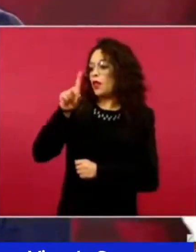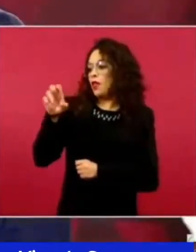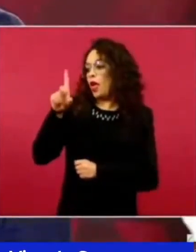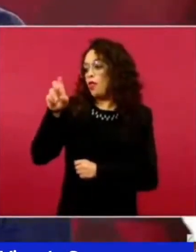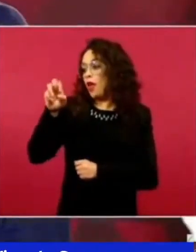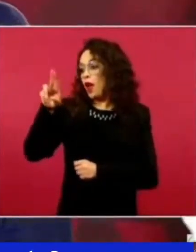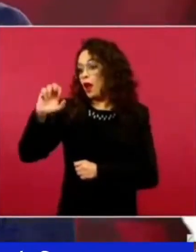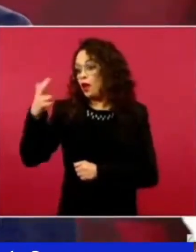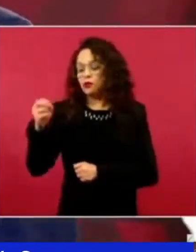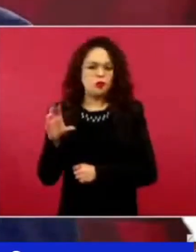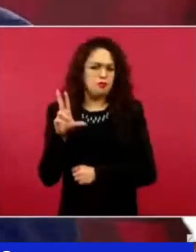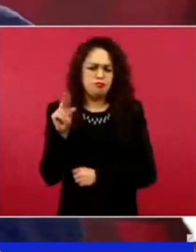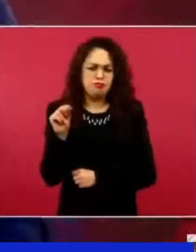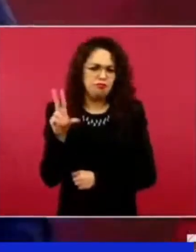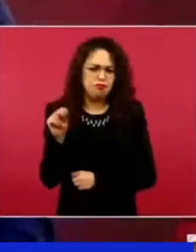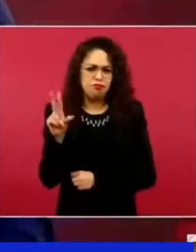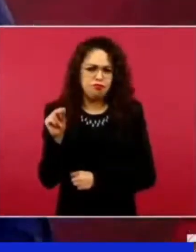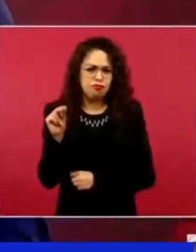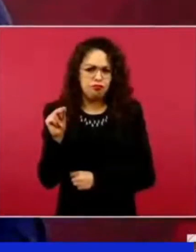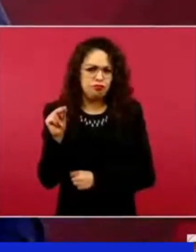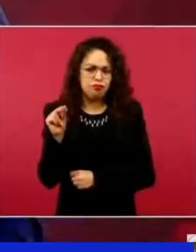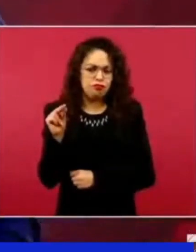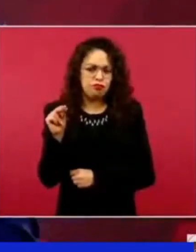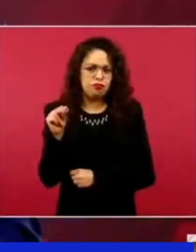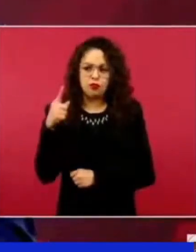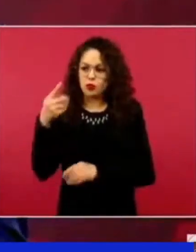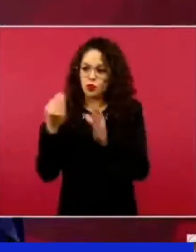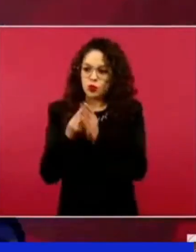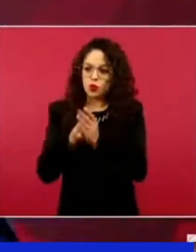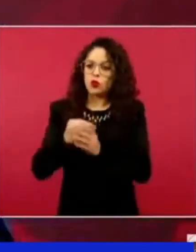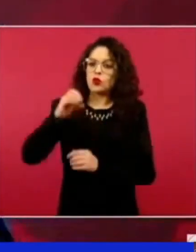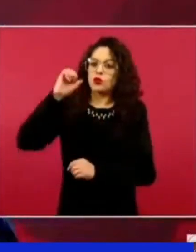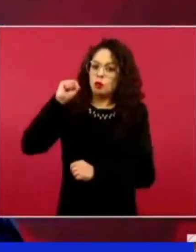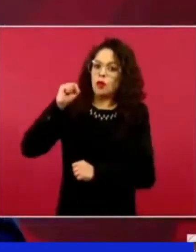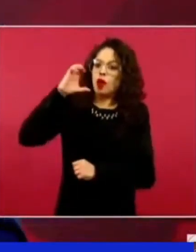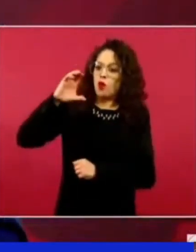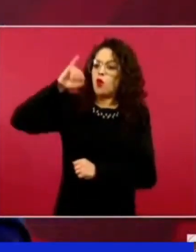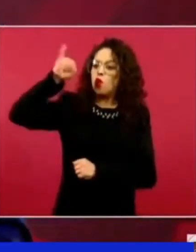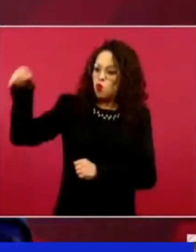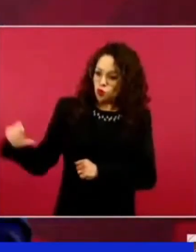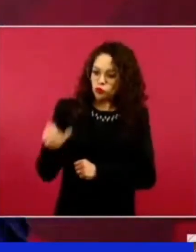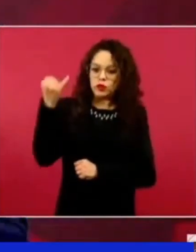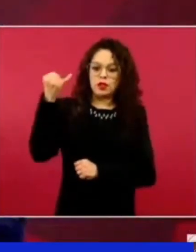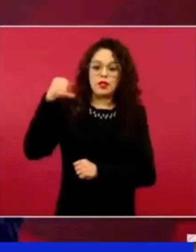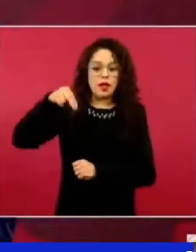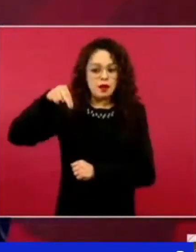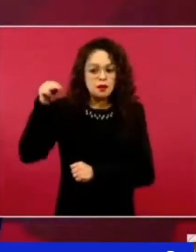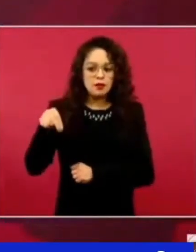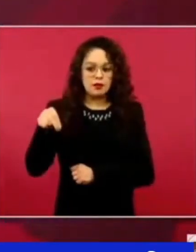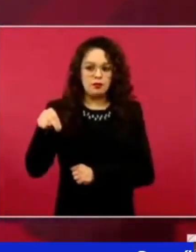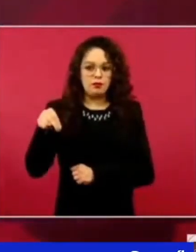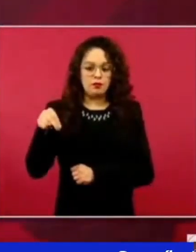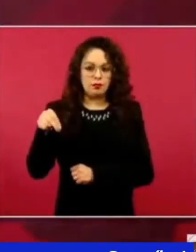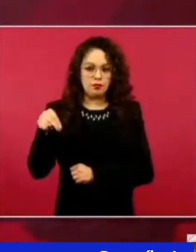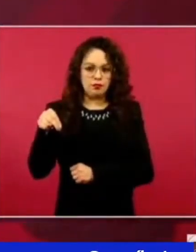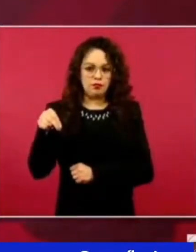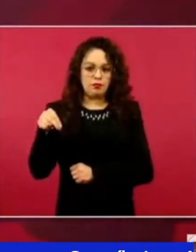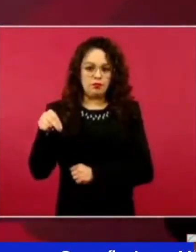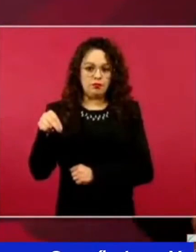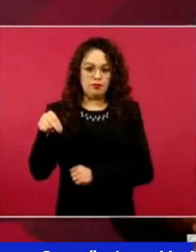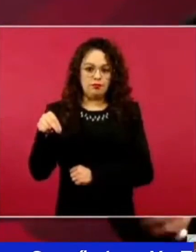Pero eso también es un asunto que está muy